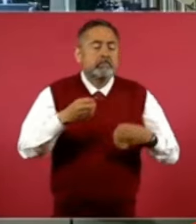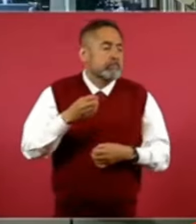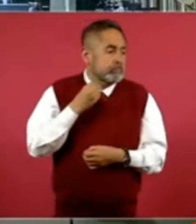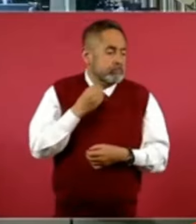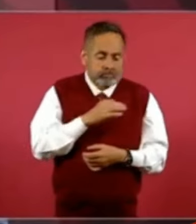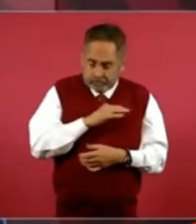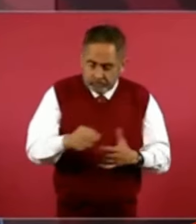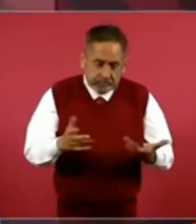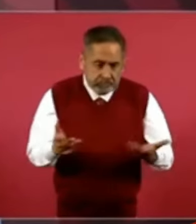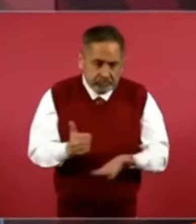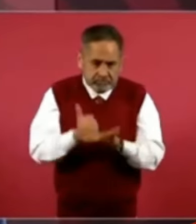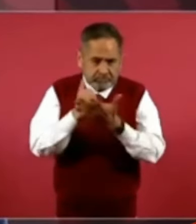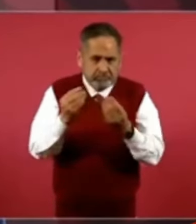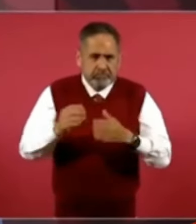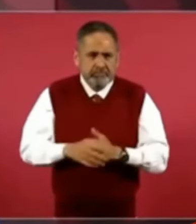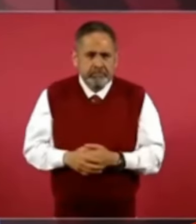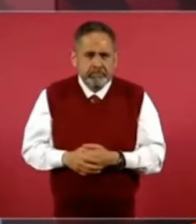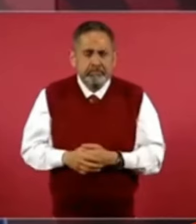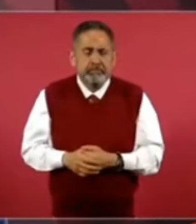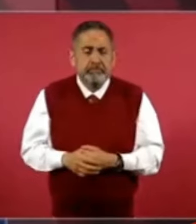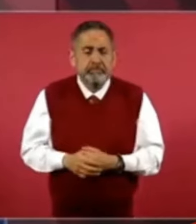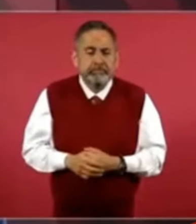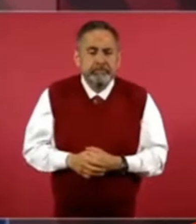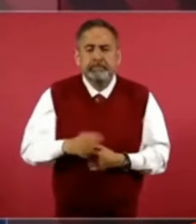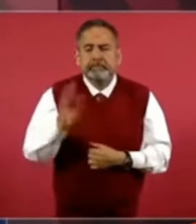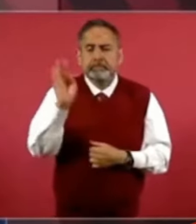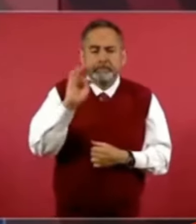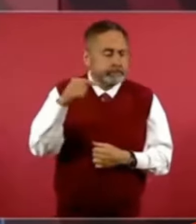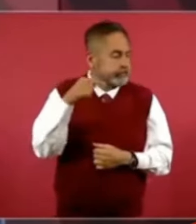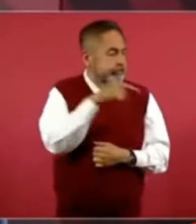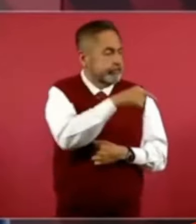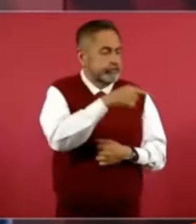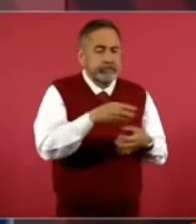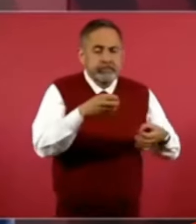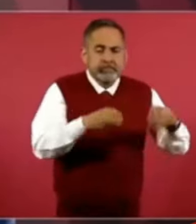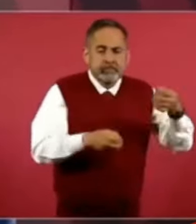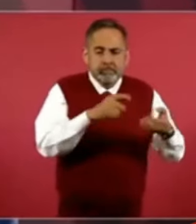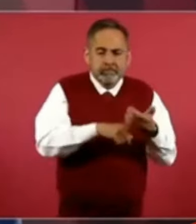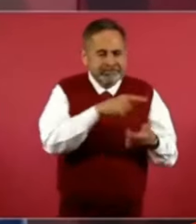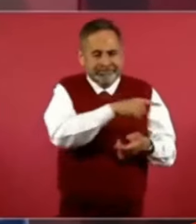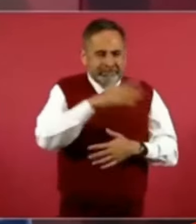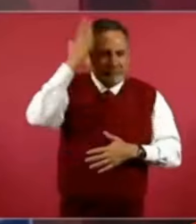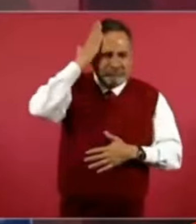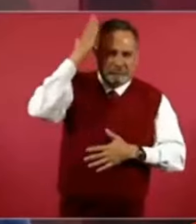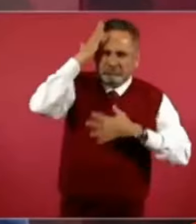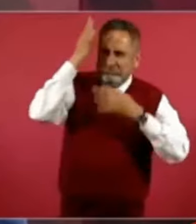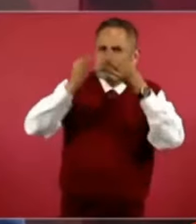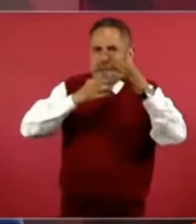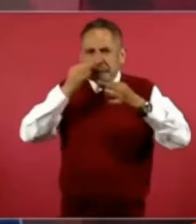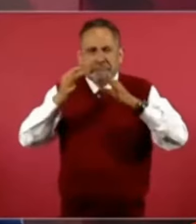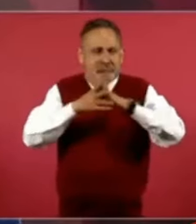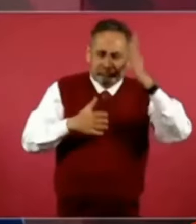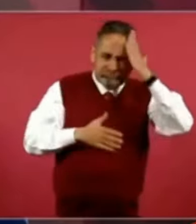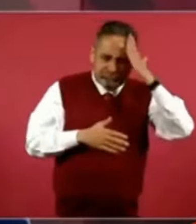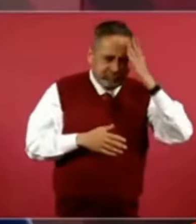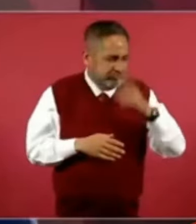Hay un juez que ahora anda de dirigente, ¿no? De los. Y